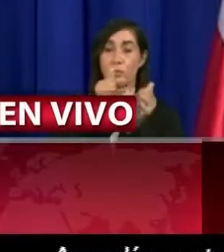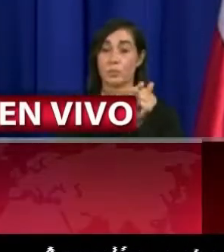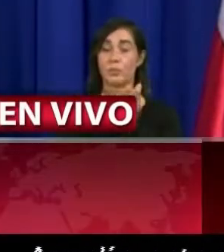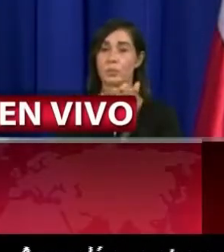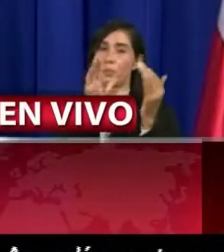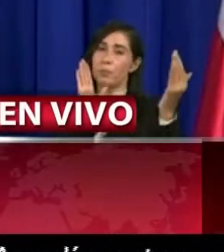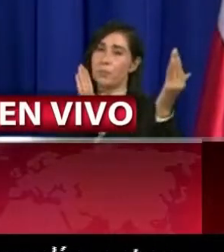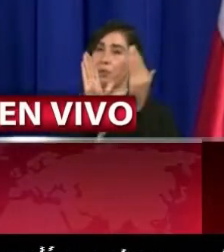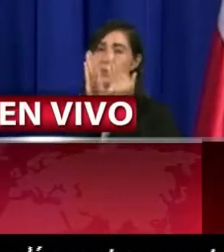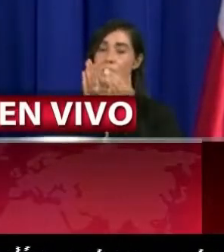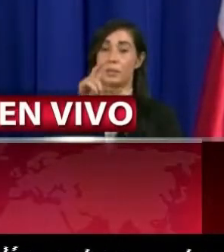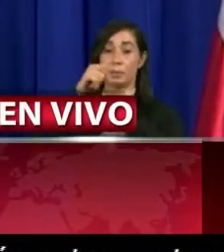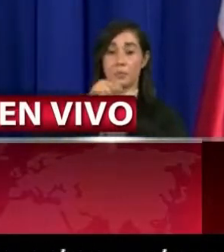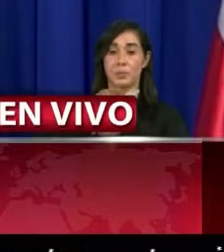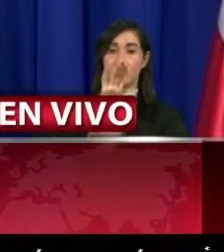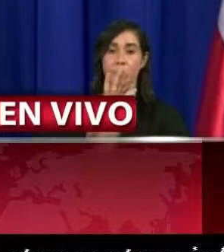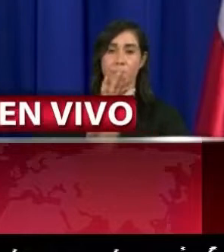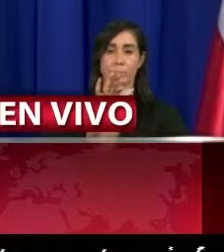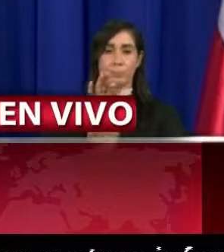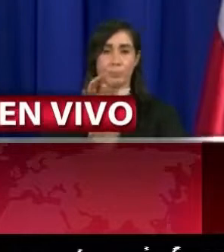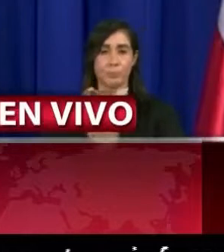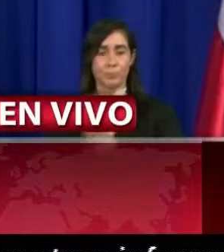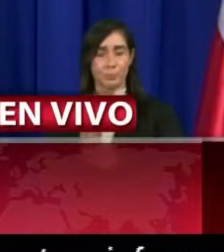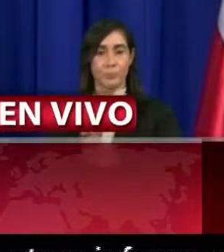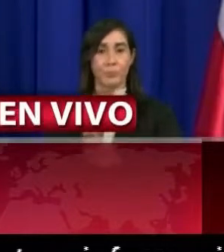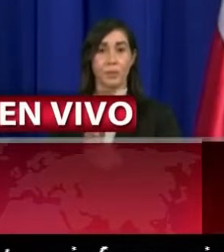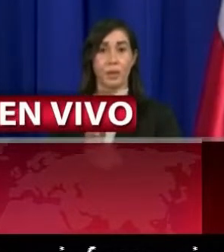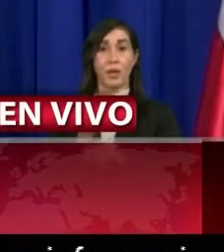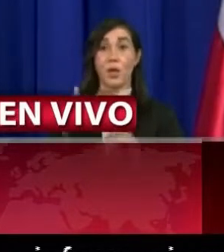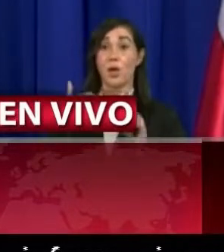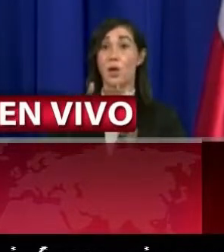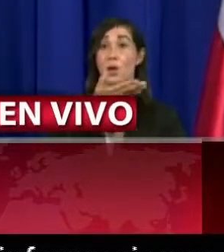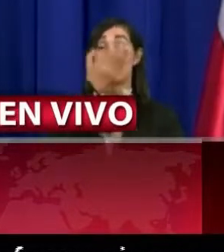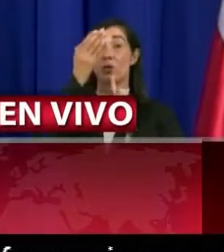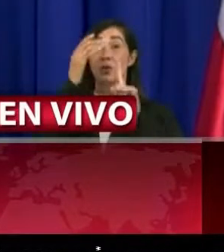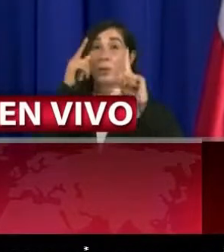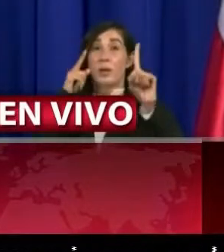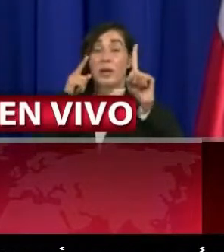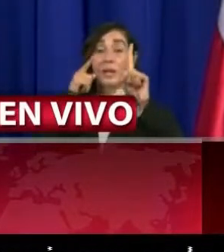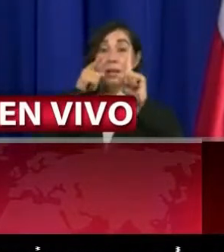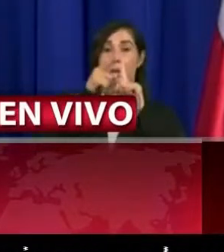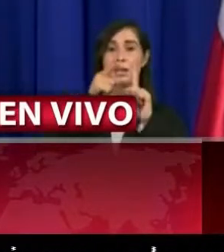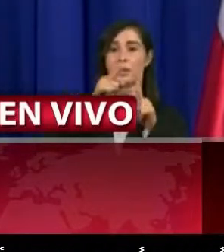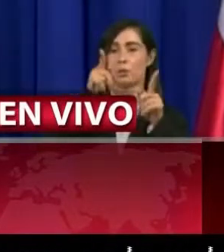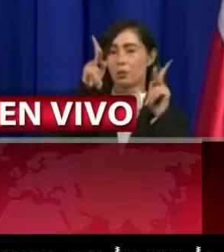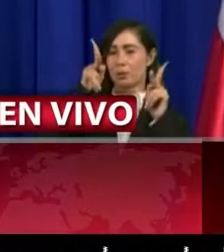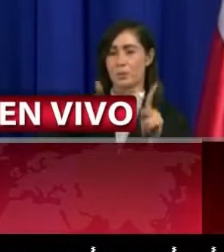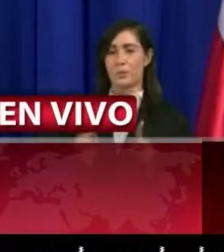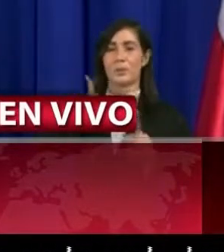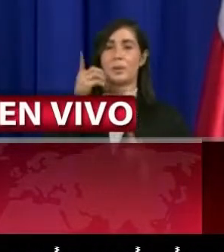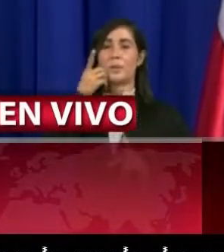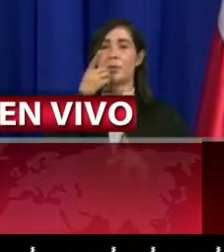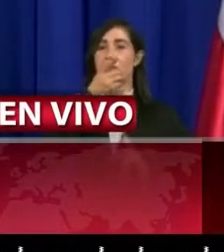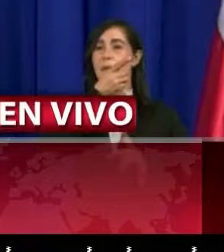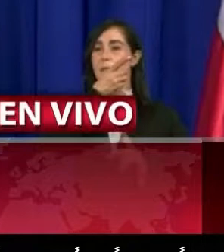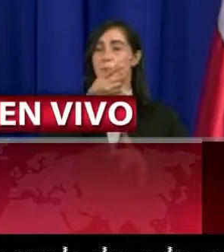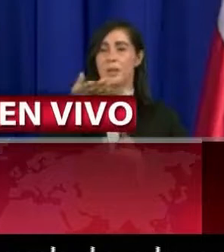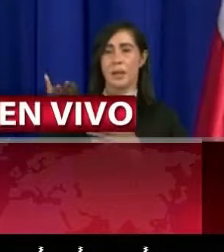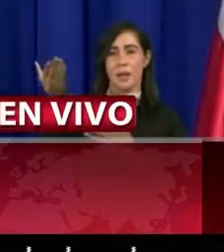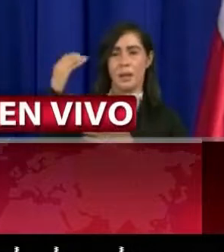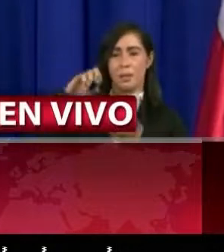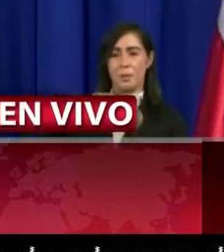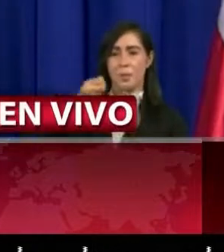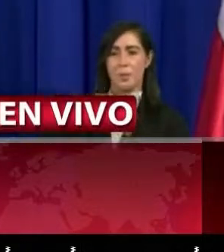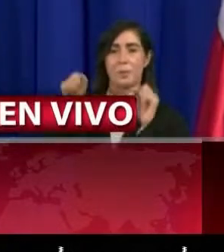juntos esta pandemia. No hay reto que el valeroso pueblo dominicano no haya podido superar cuando